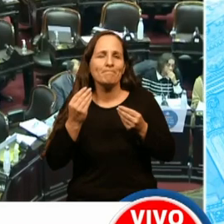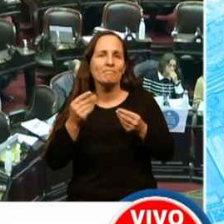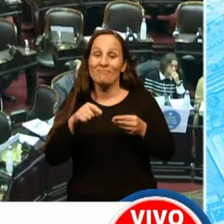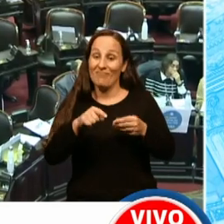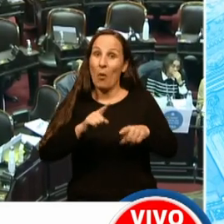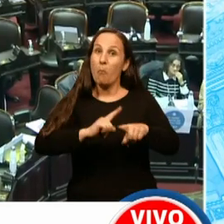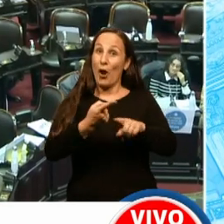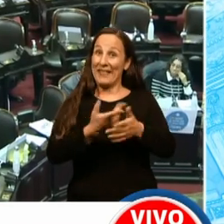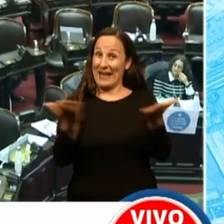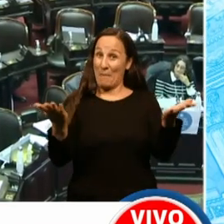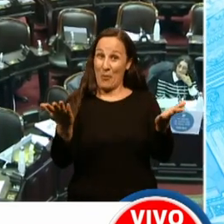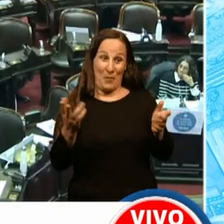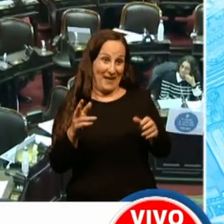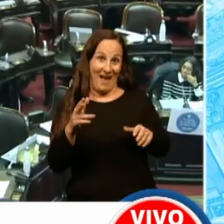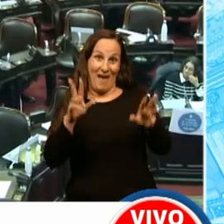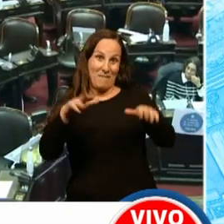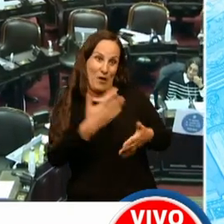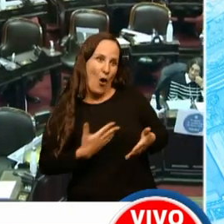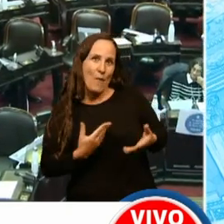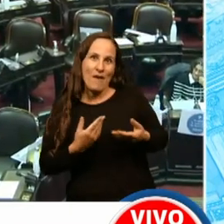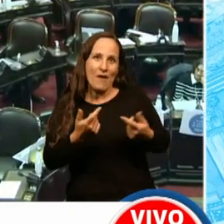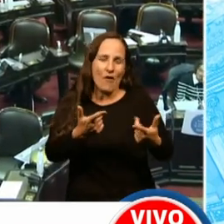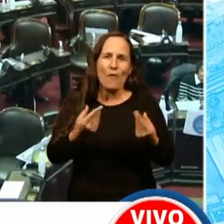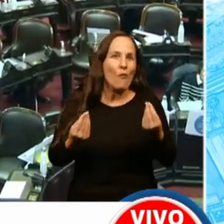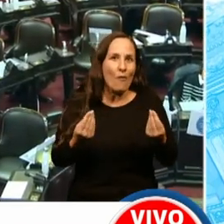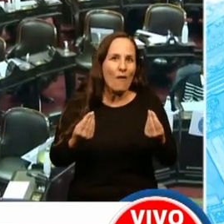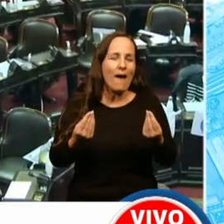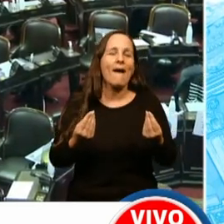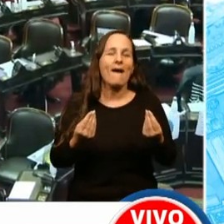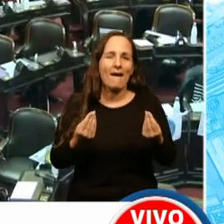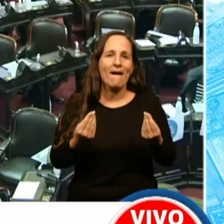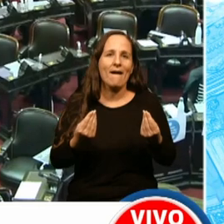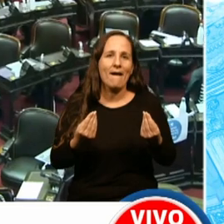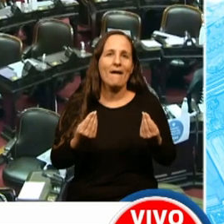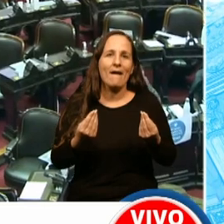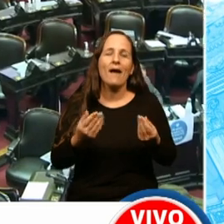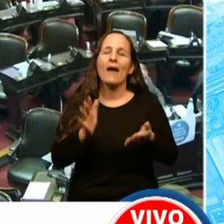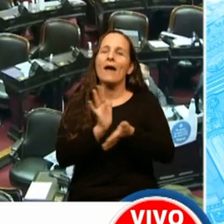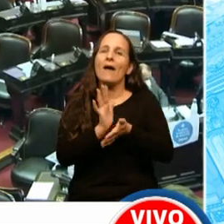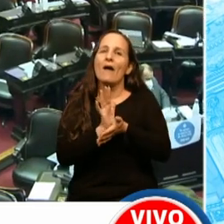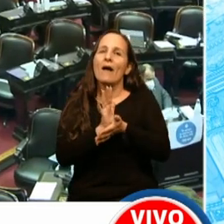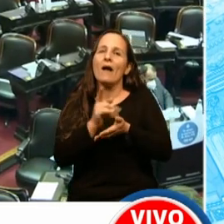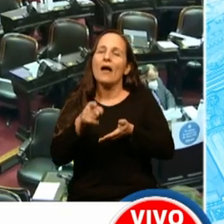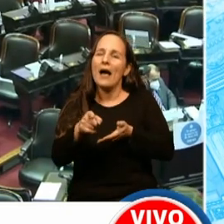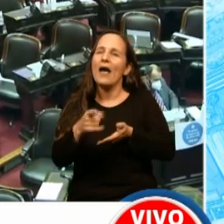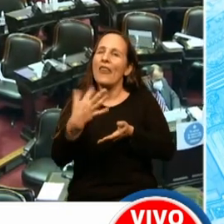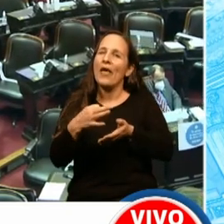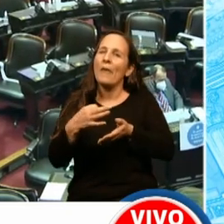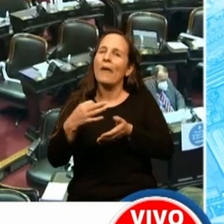pública ya que allá está la lapicera empujada por el barro